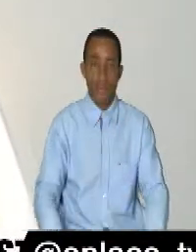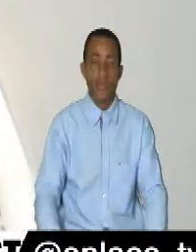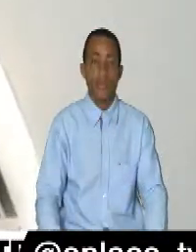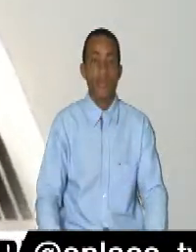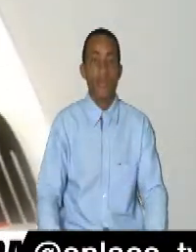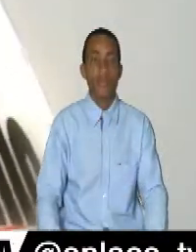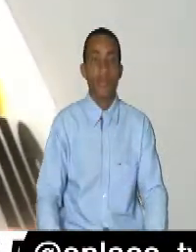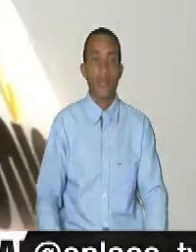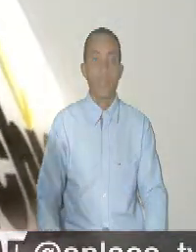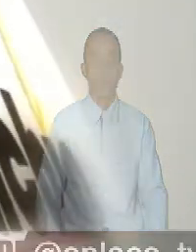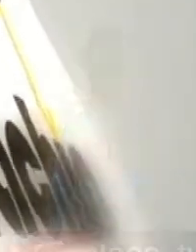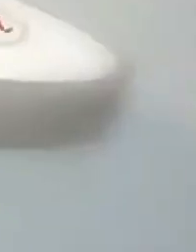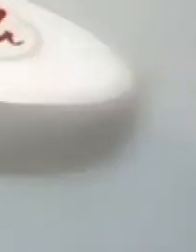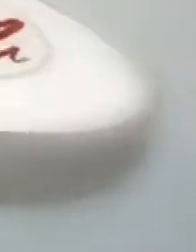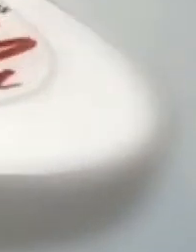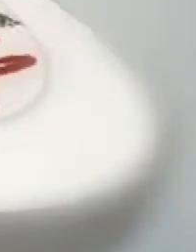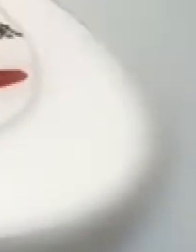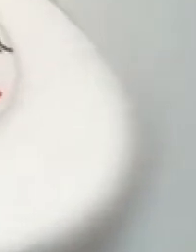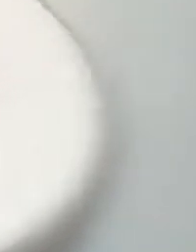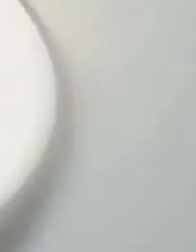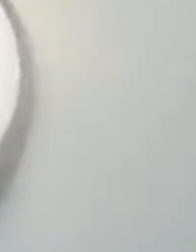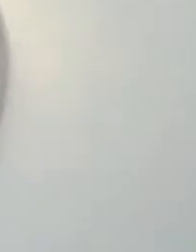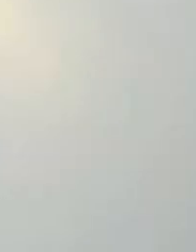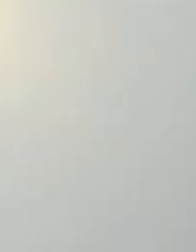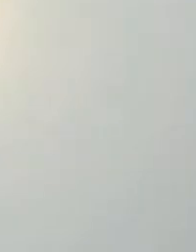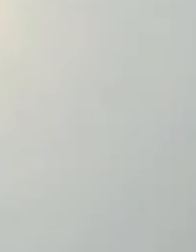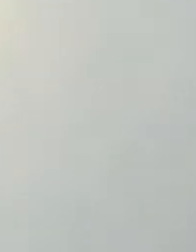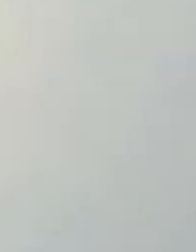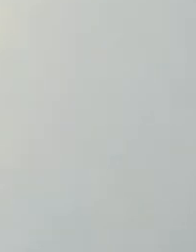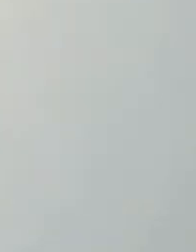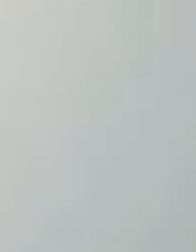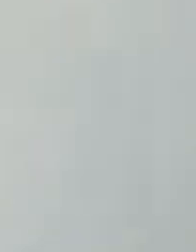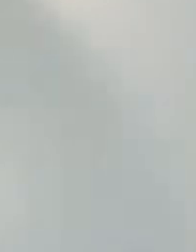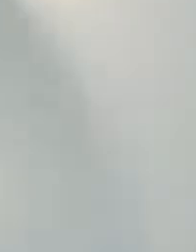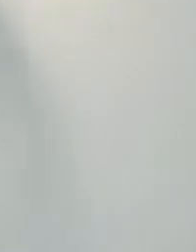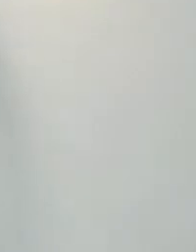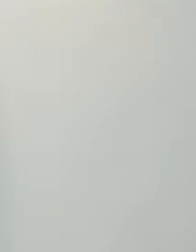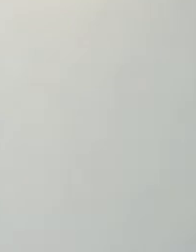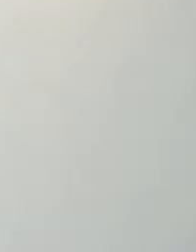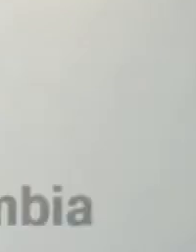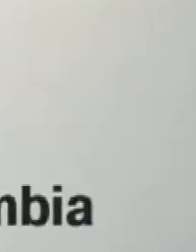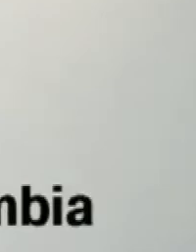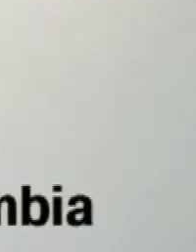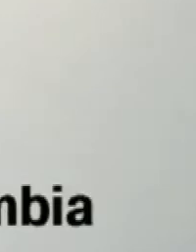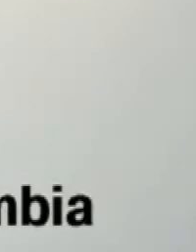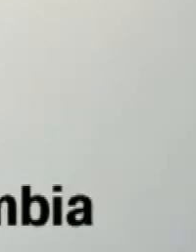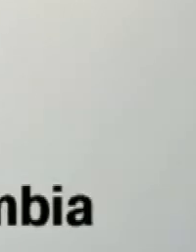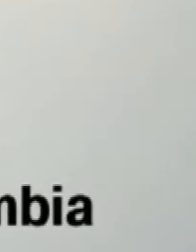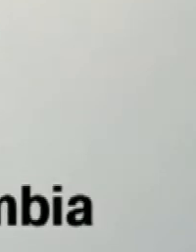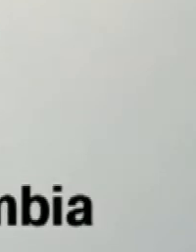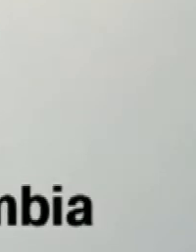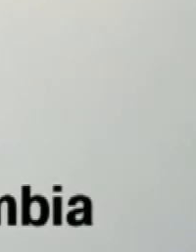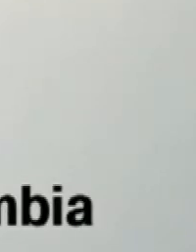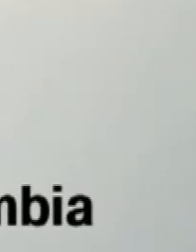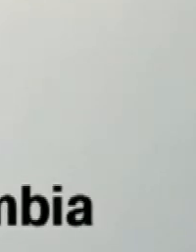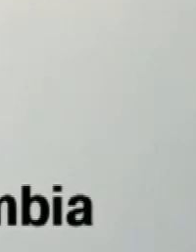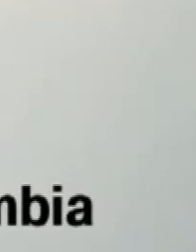aquí los deportes, con el patrocinio de Restaurante El Machín Gourmet, ahora en su nueva sede en el barrio Colombia.